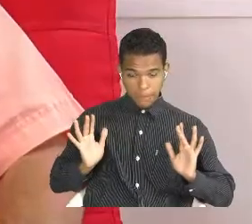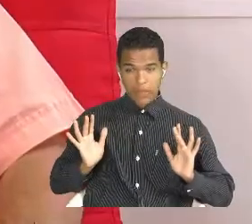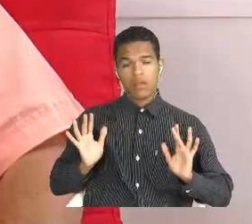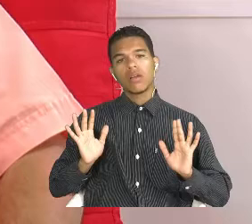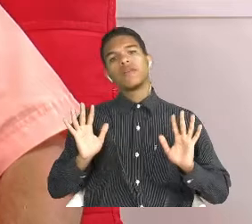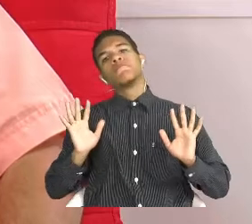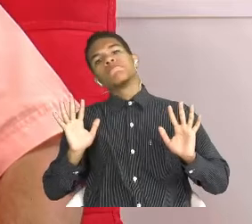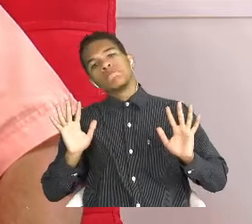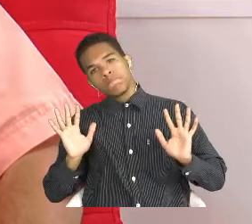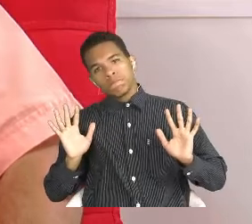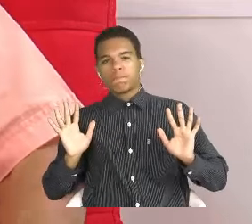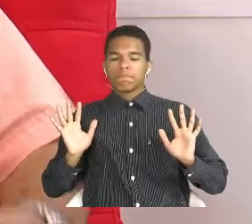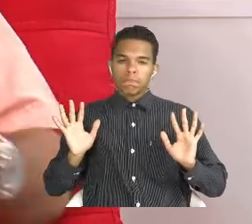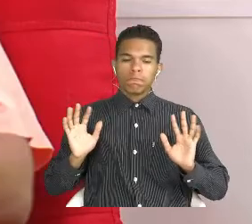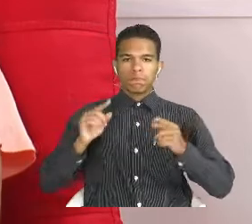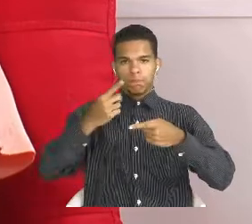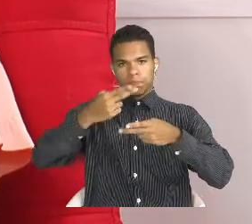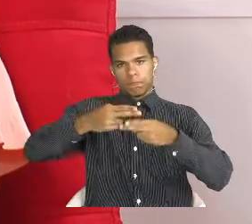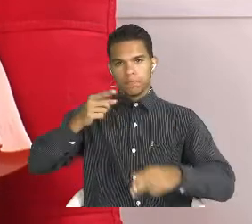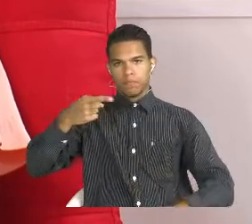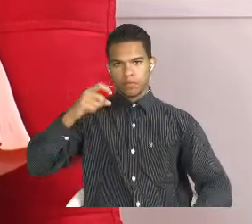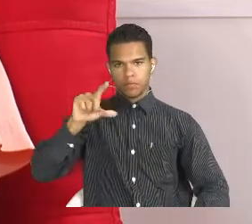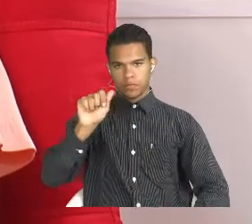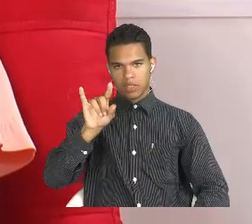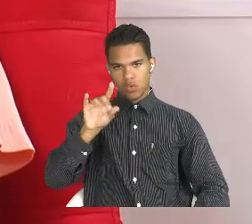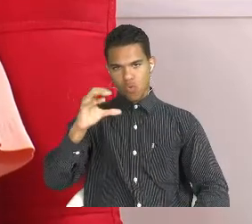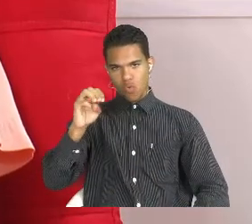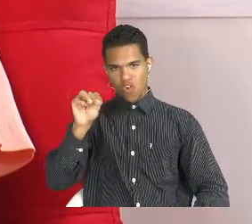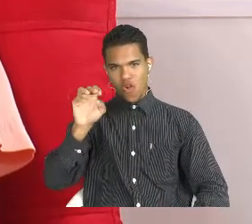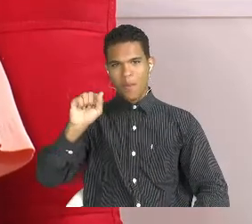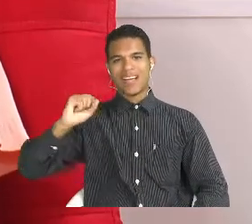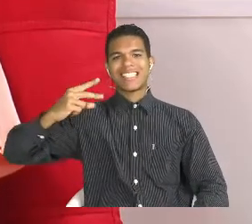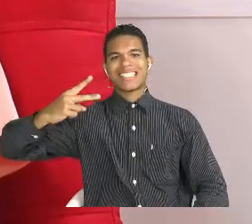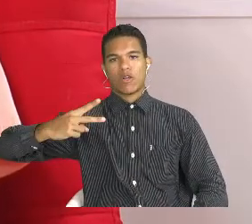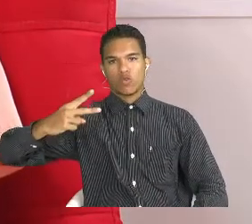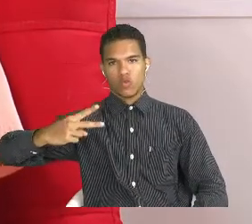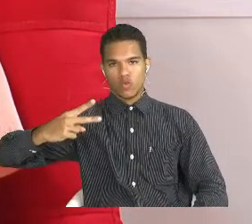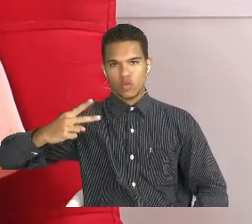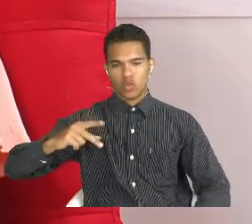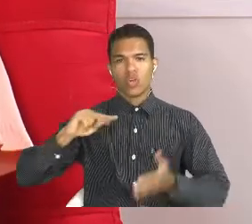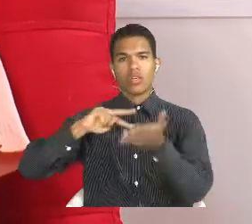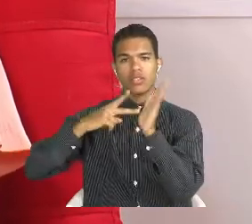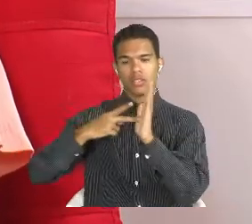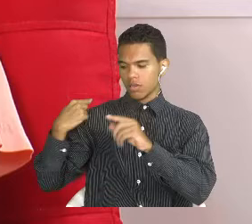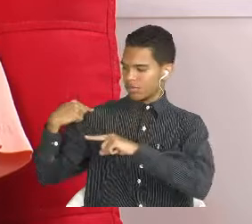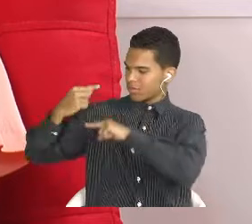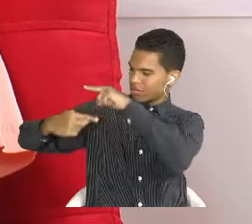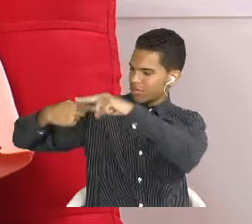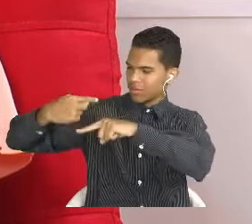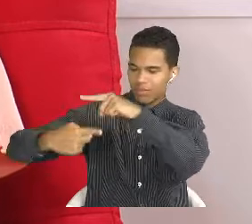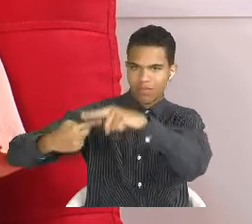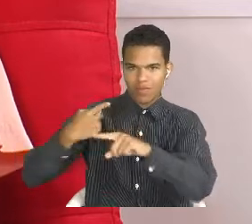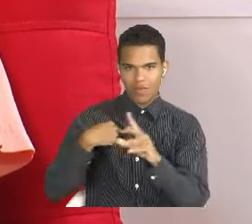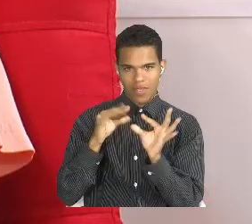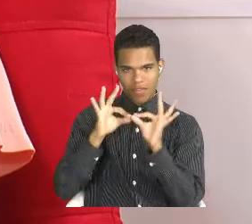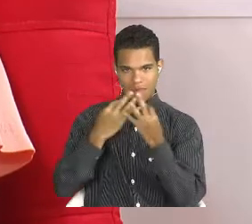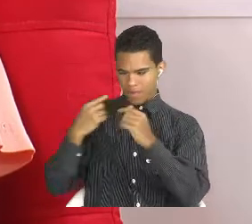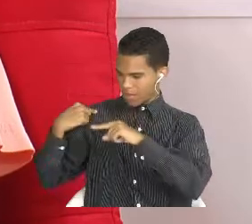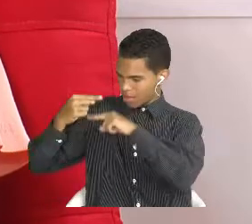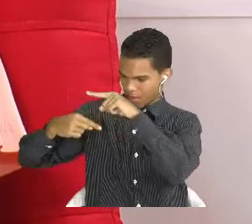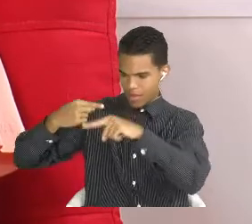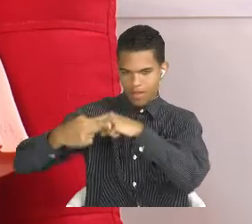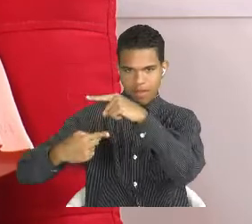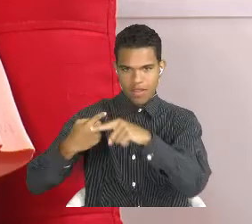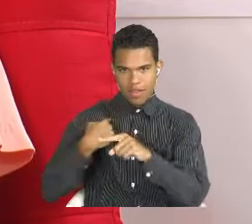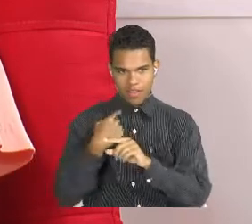es secundario, que es un glaucoma que ligado a diferentes patologías sistémicas. Específicamente hablando,